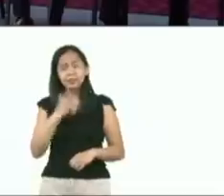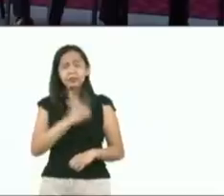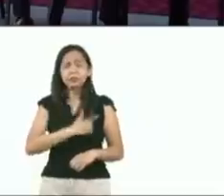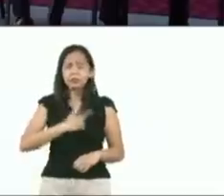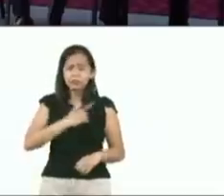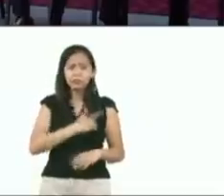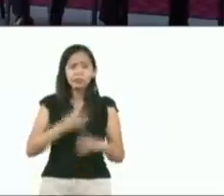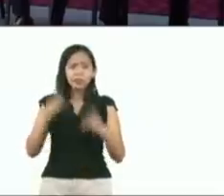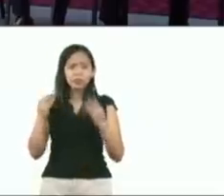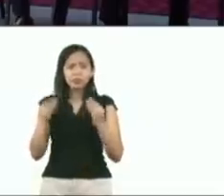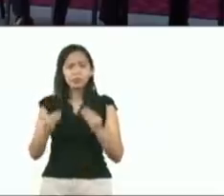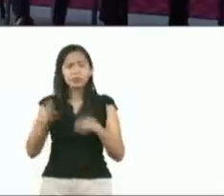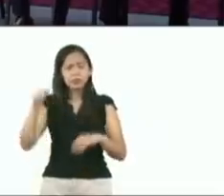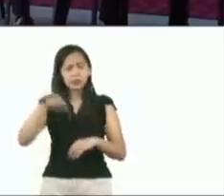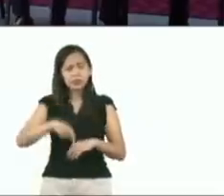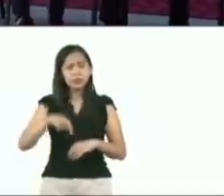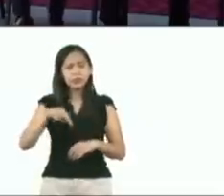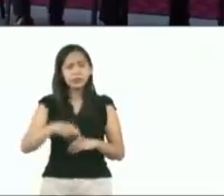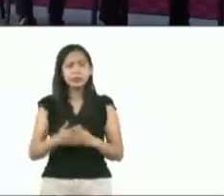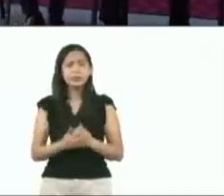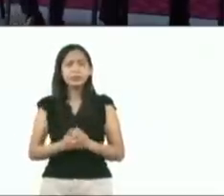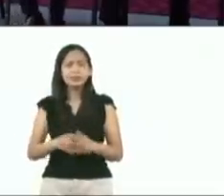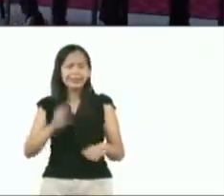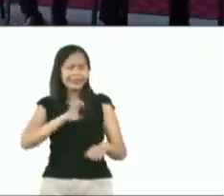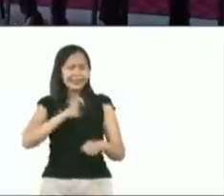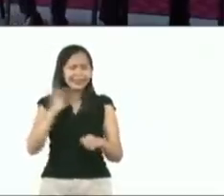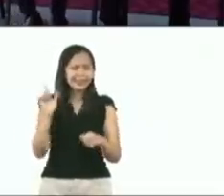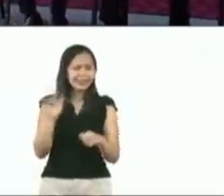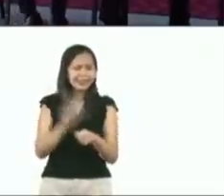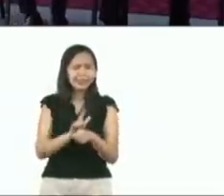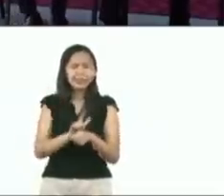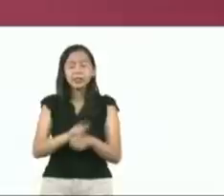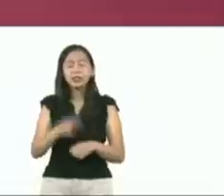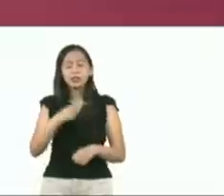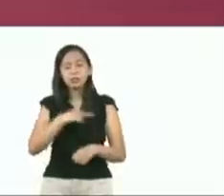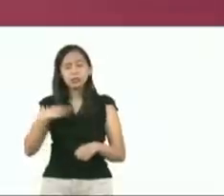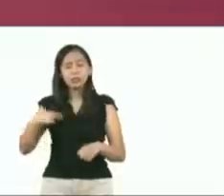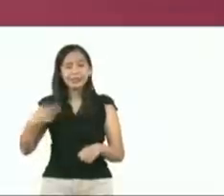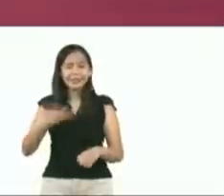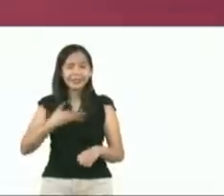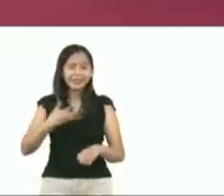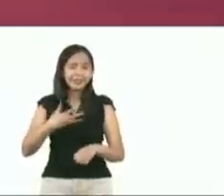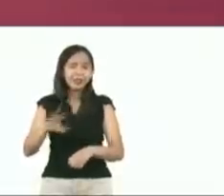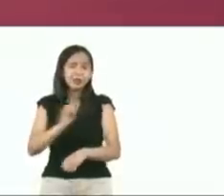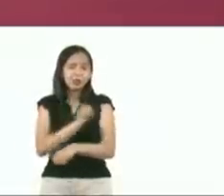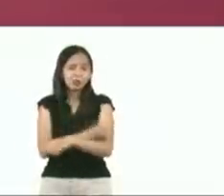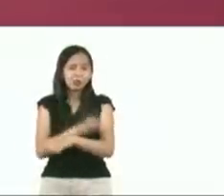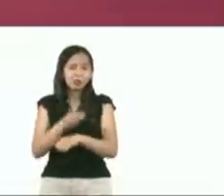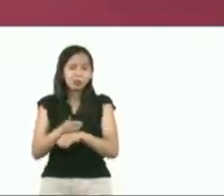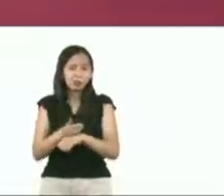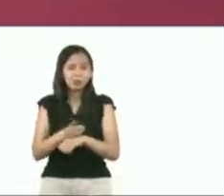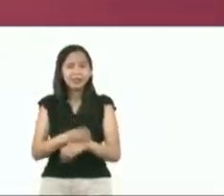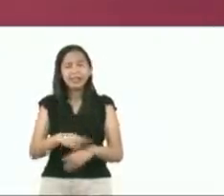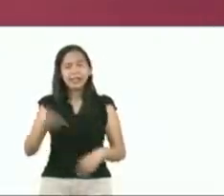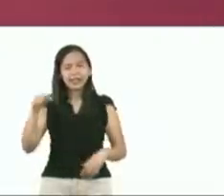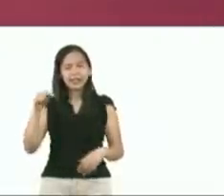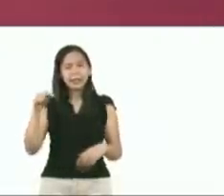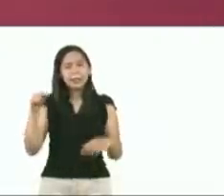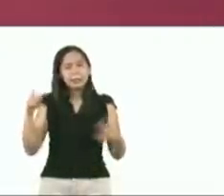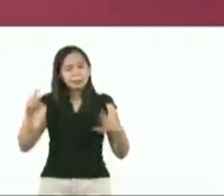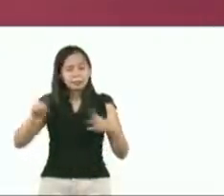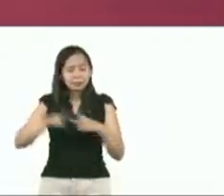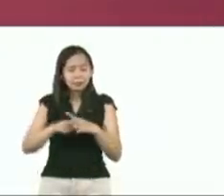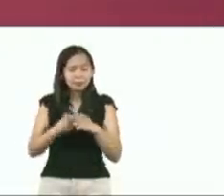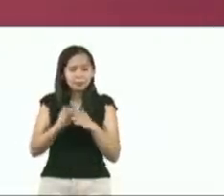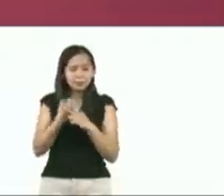recinto tan especial. Tuvimos la gran oportunidad de convivir en la inauguración de la